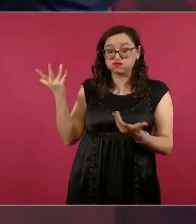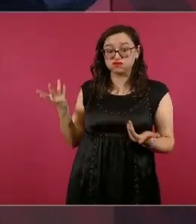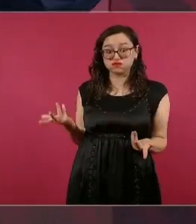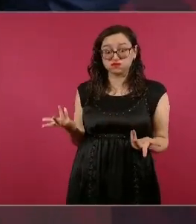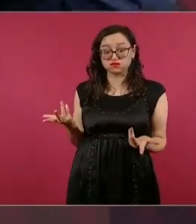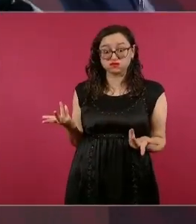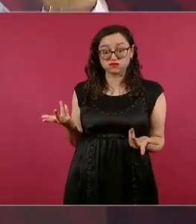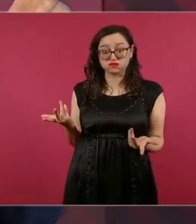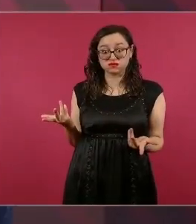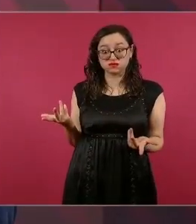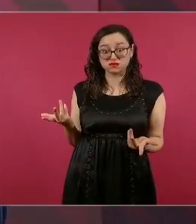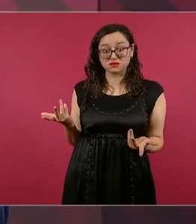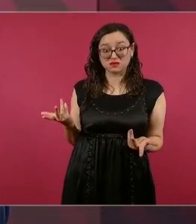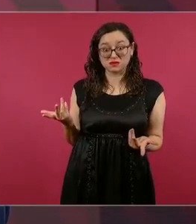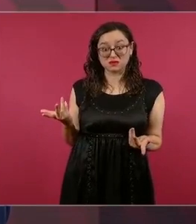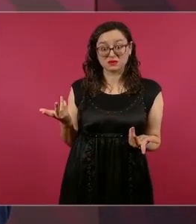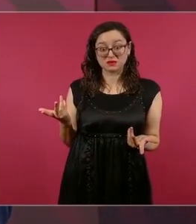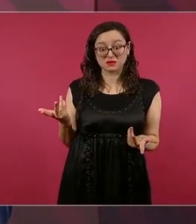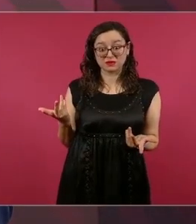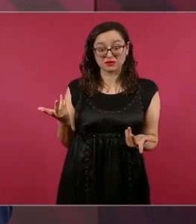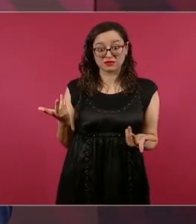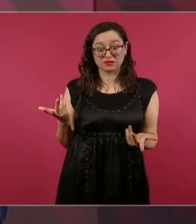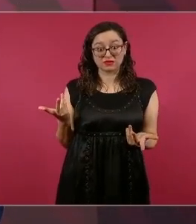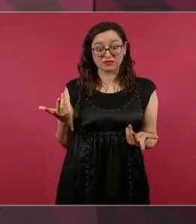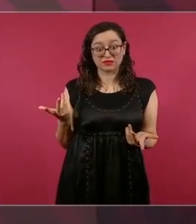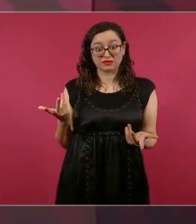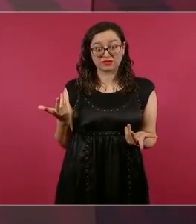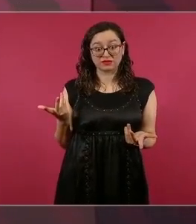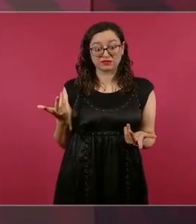la coordinadora